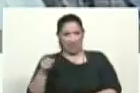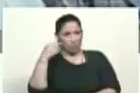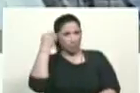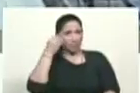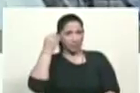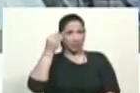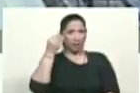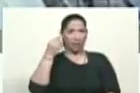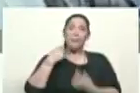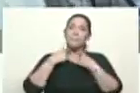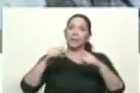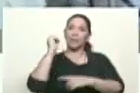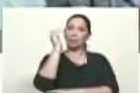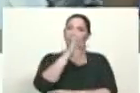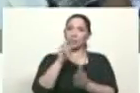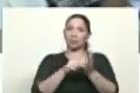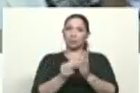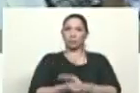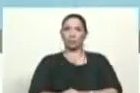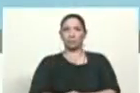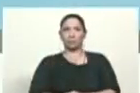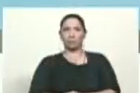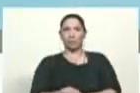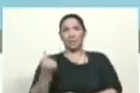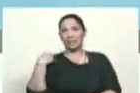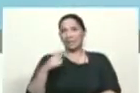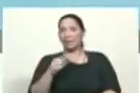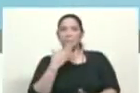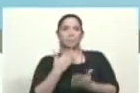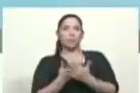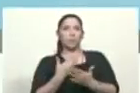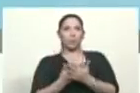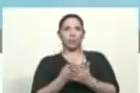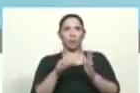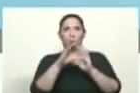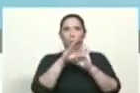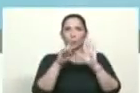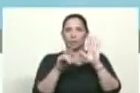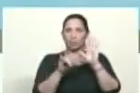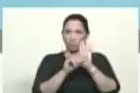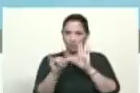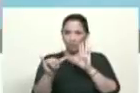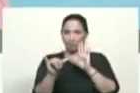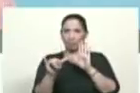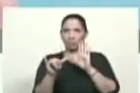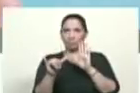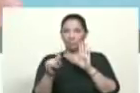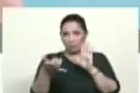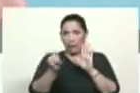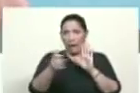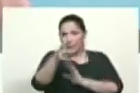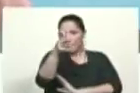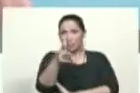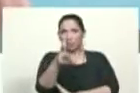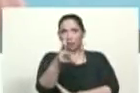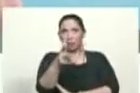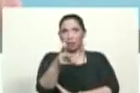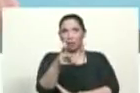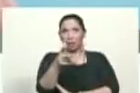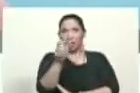que iban a perder la Asamblea Nacional, tenían como propuesta la constituyente. Yo tengo los videos, los voy a poner ahora en mi